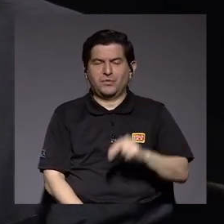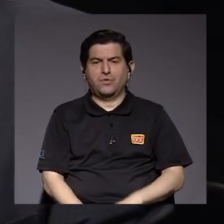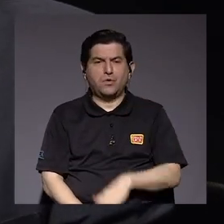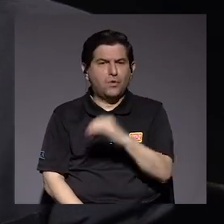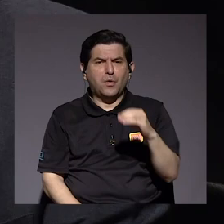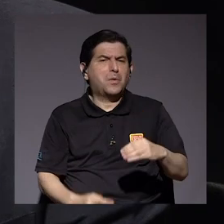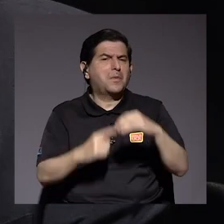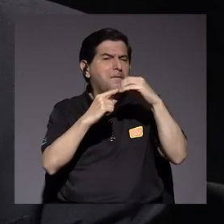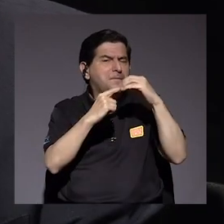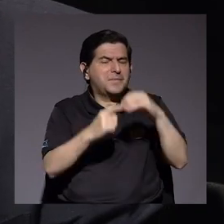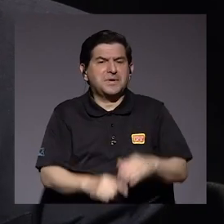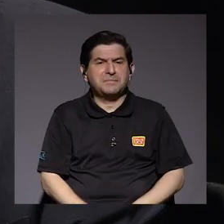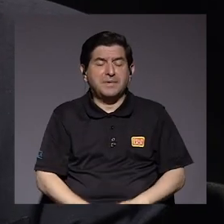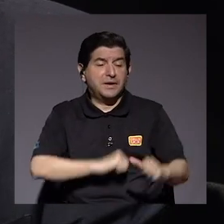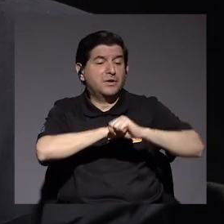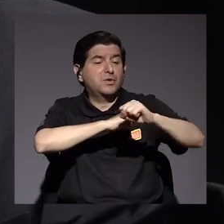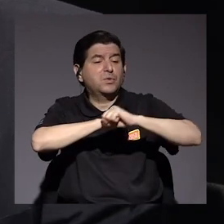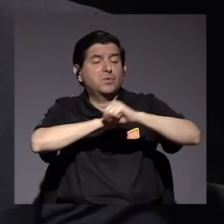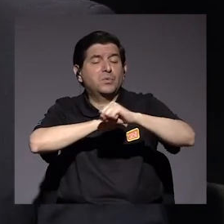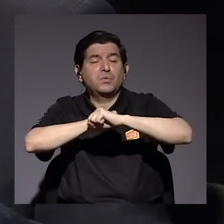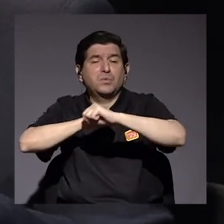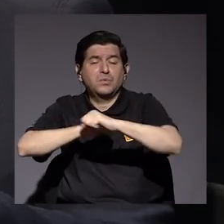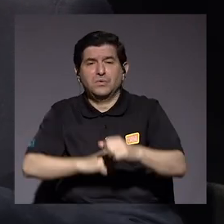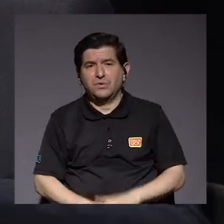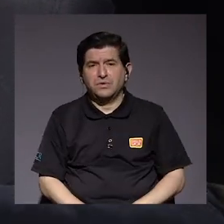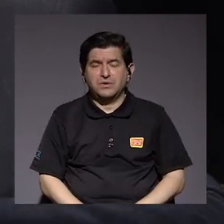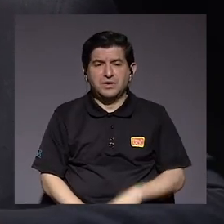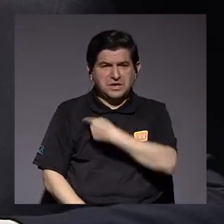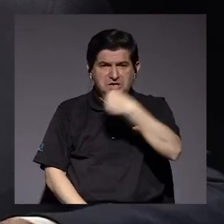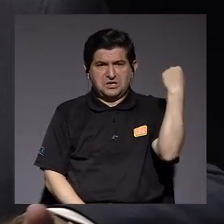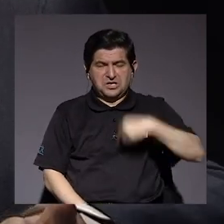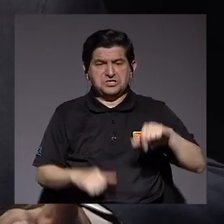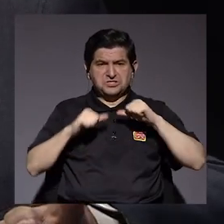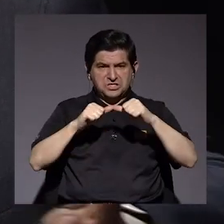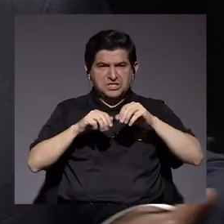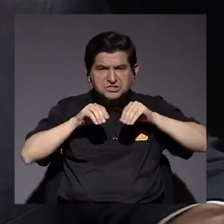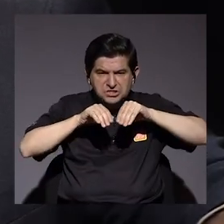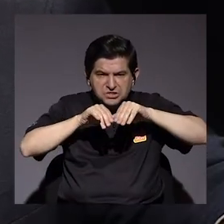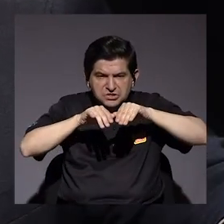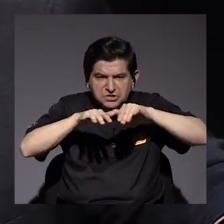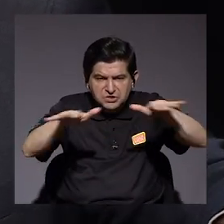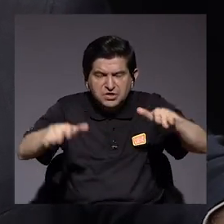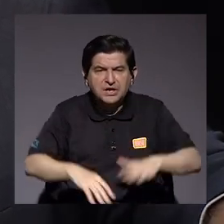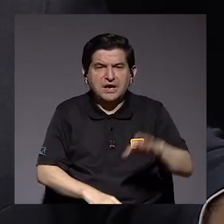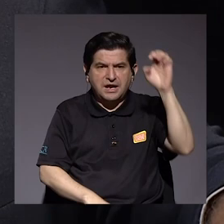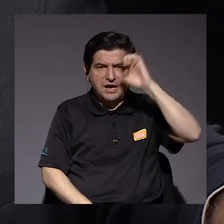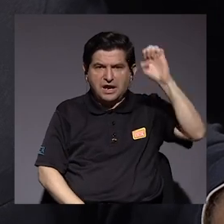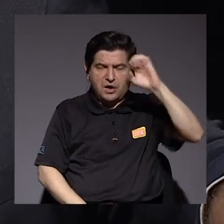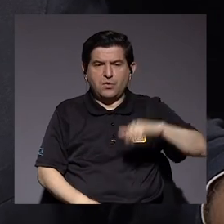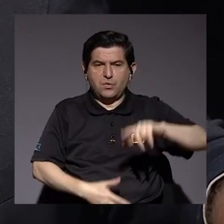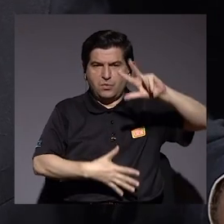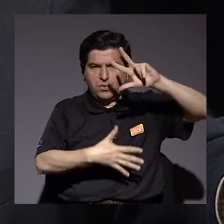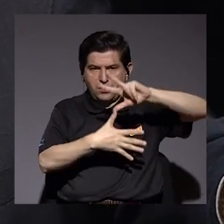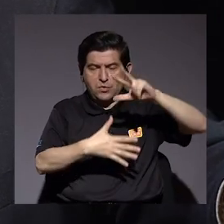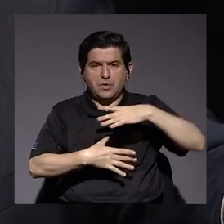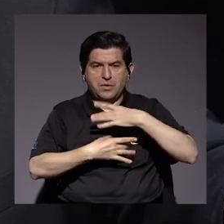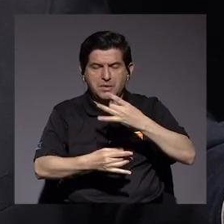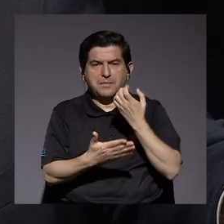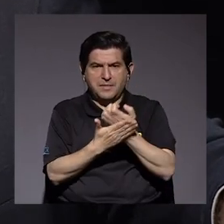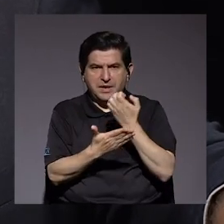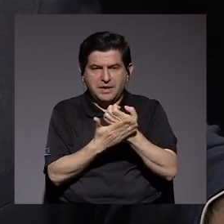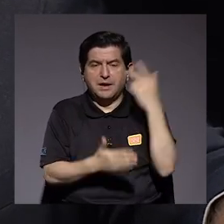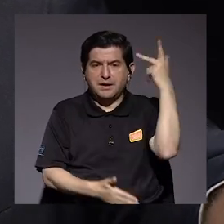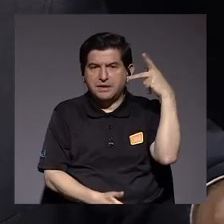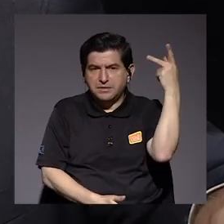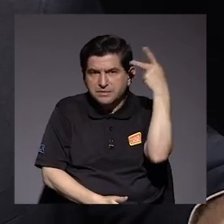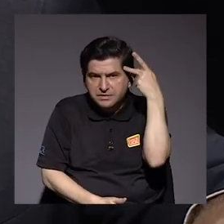es a través de publicidad y de propaganda que china siga penetrando europa y américa latina con intereses económicos